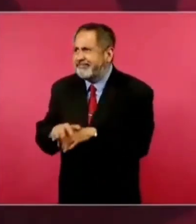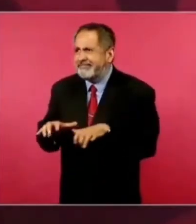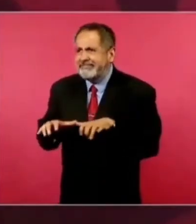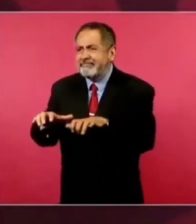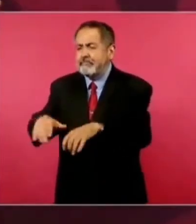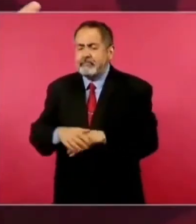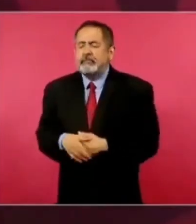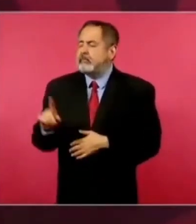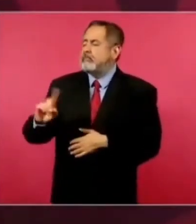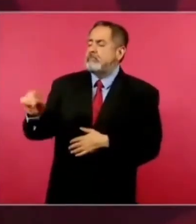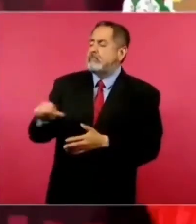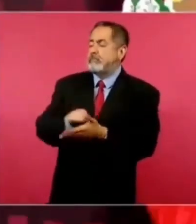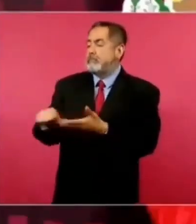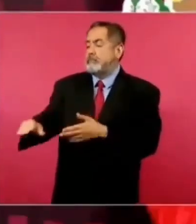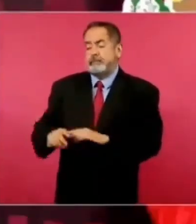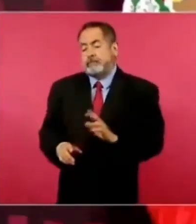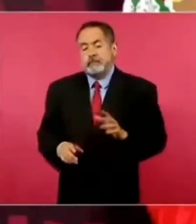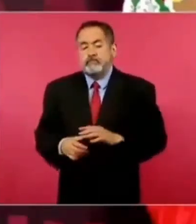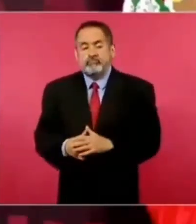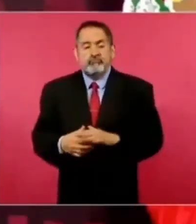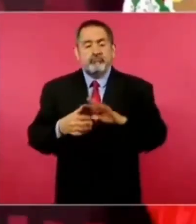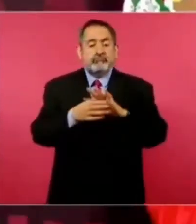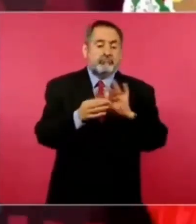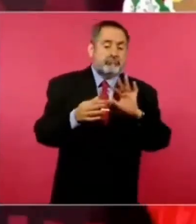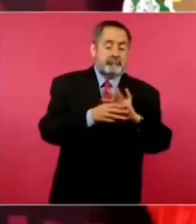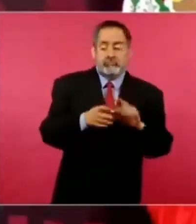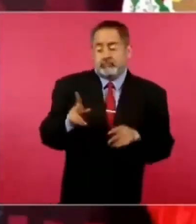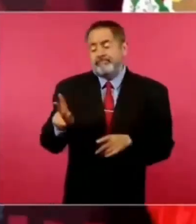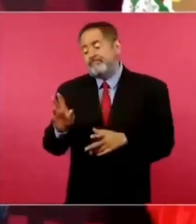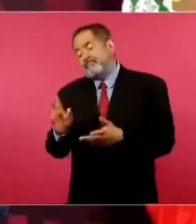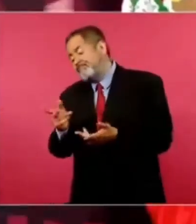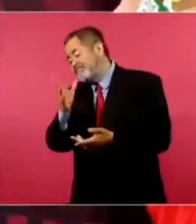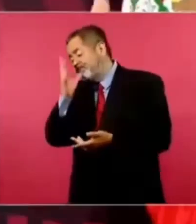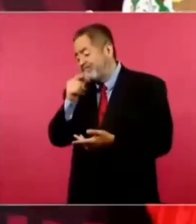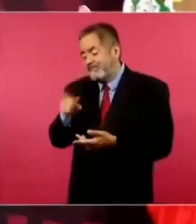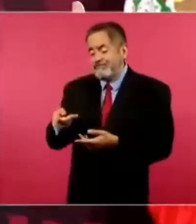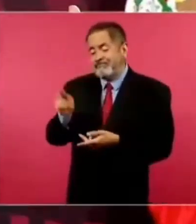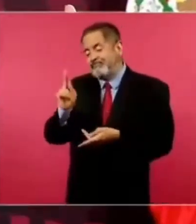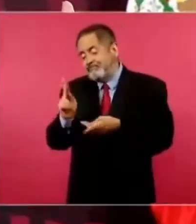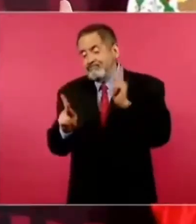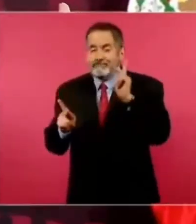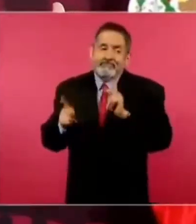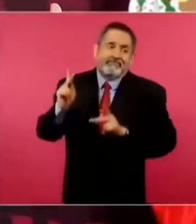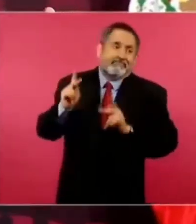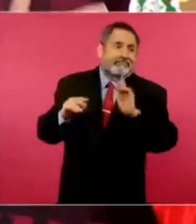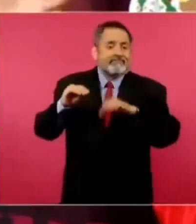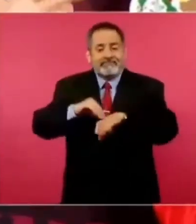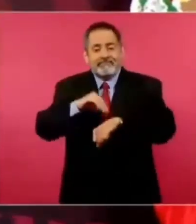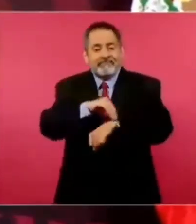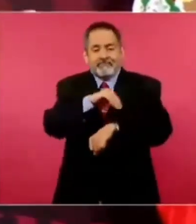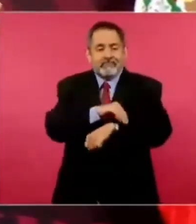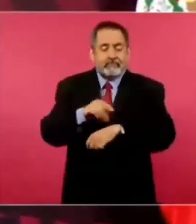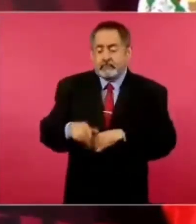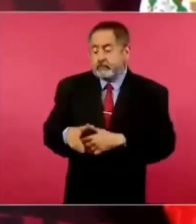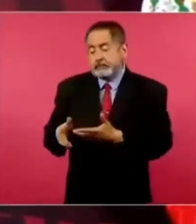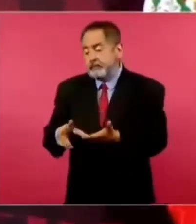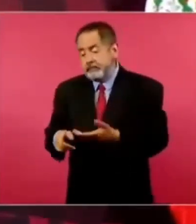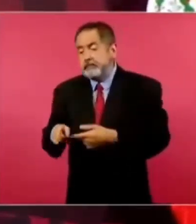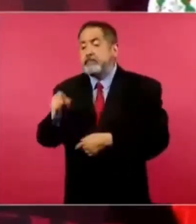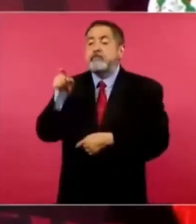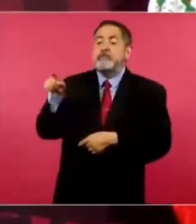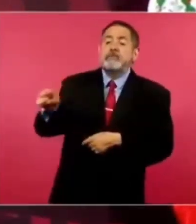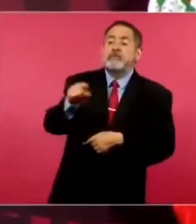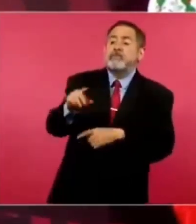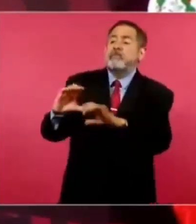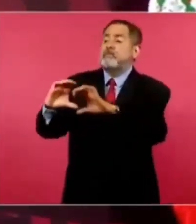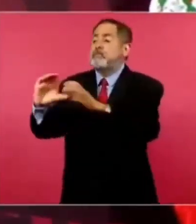esgrimiendo utilizando como excusa como pretexto que en el congreso